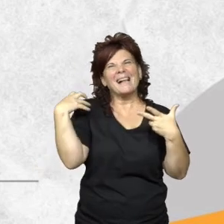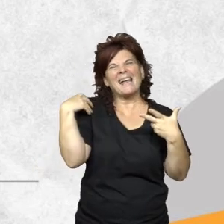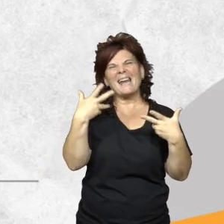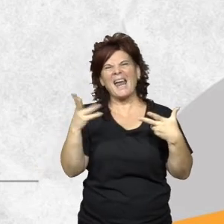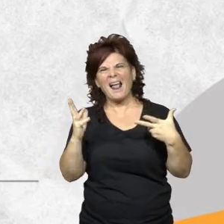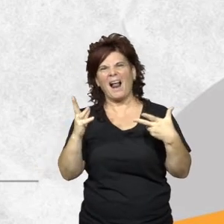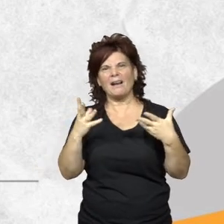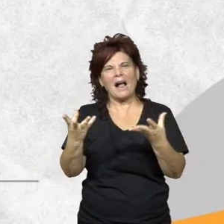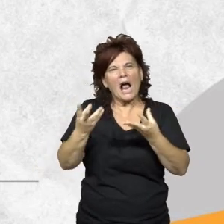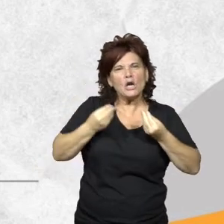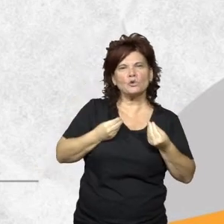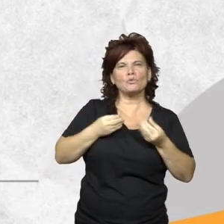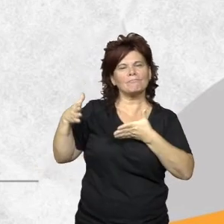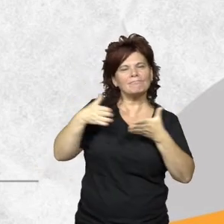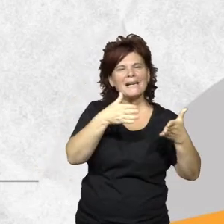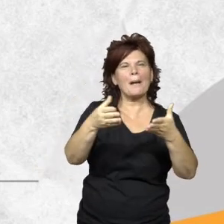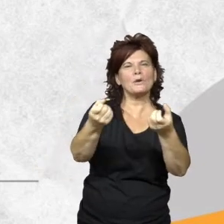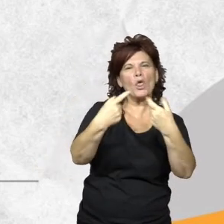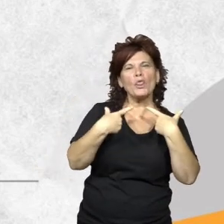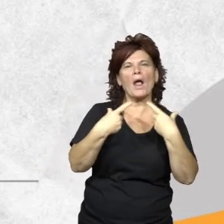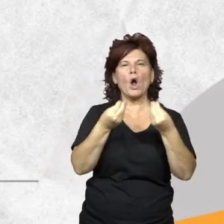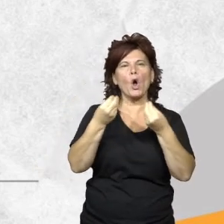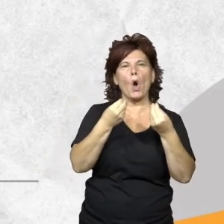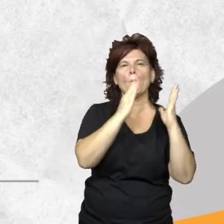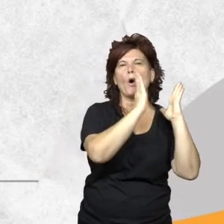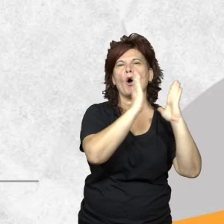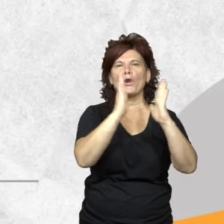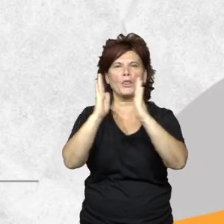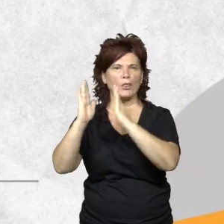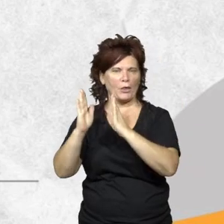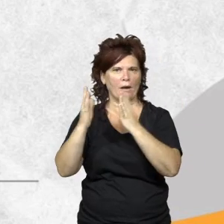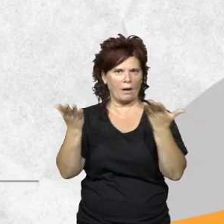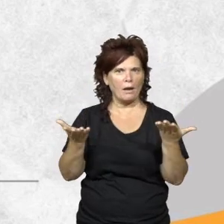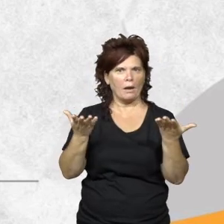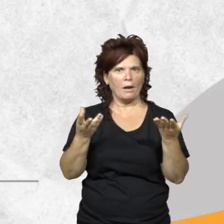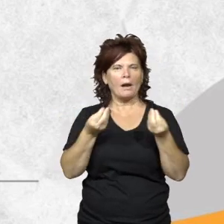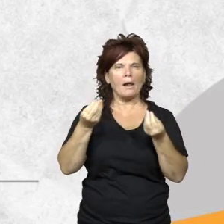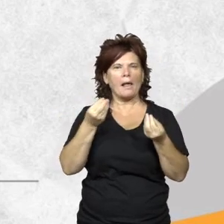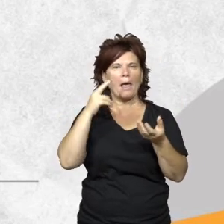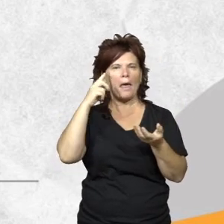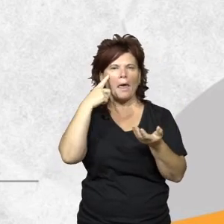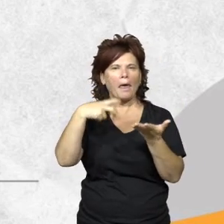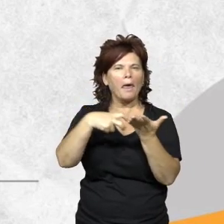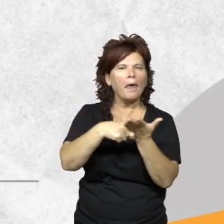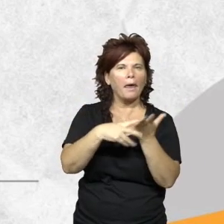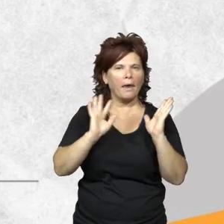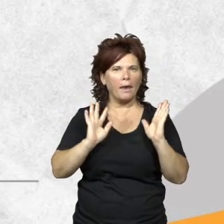ayuda, nos guía, nos va haciendo acordar qué cosas ver, qué cosas verificar.